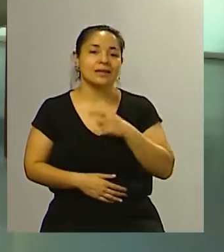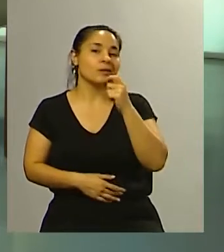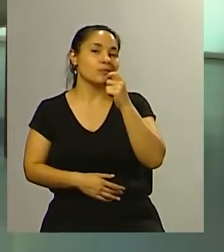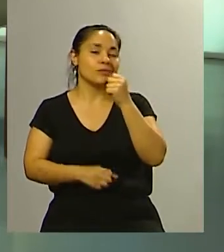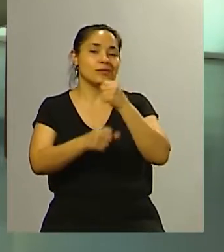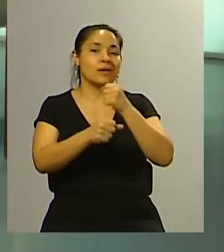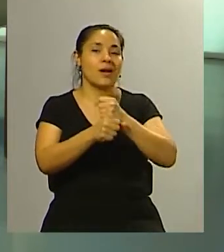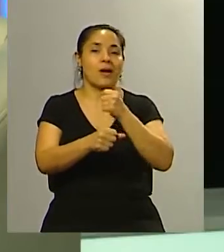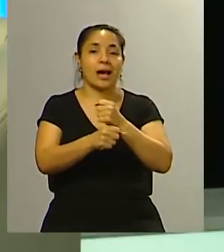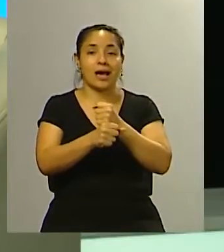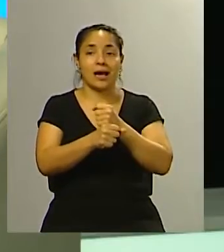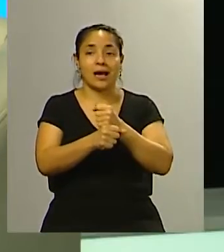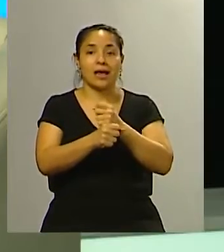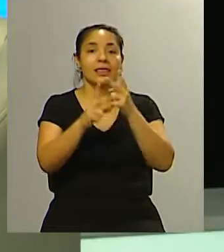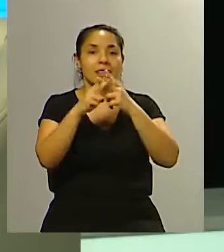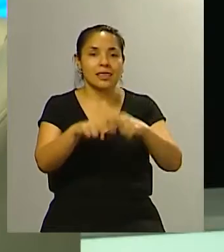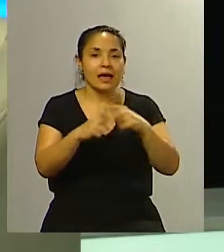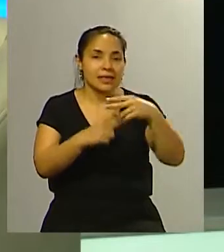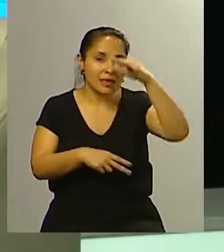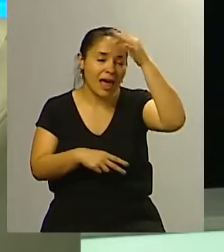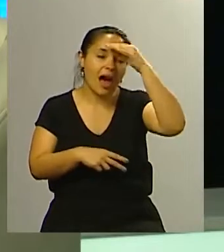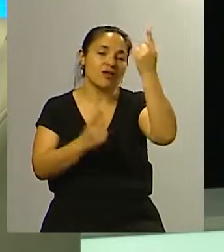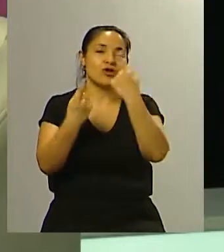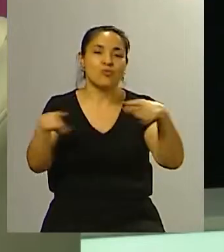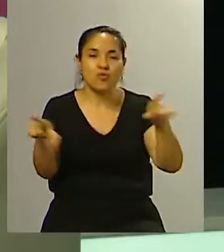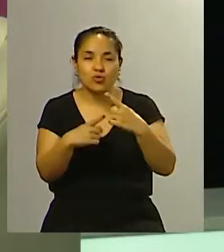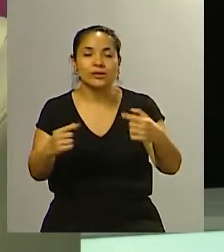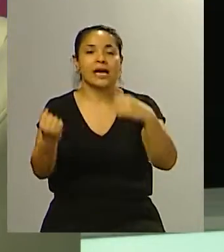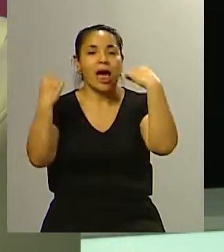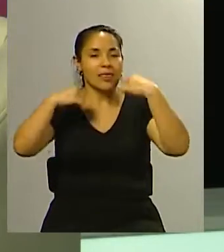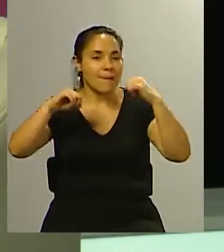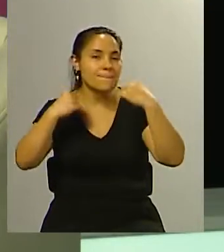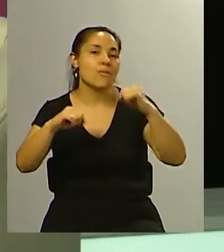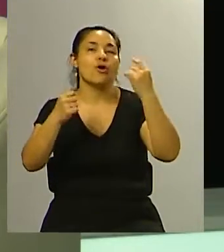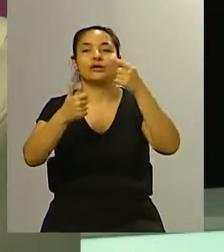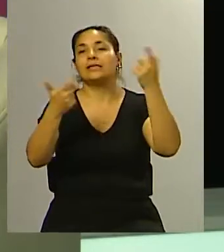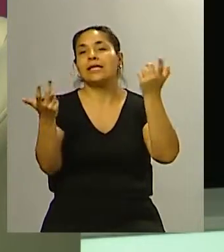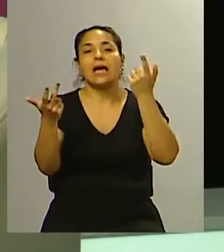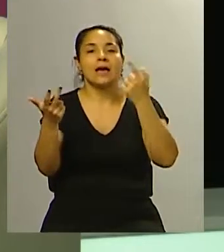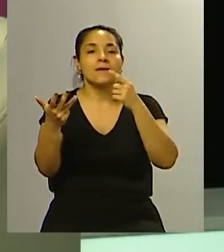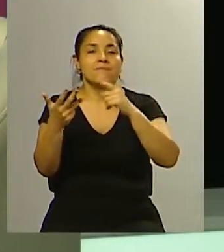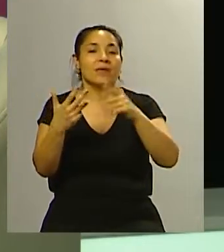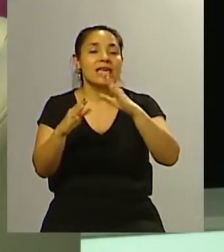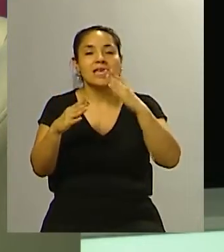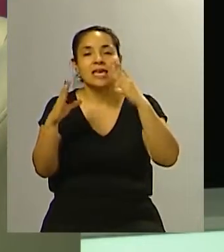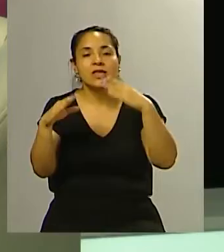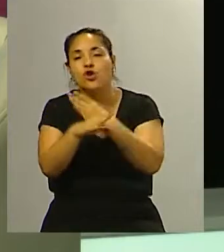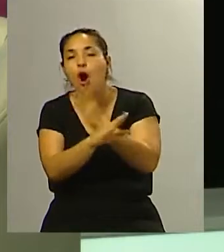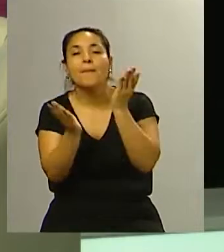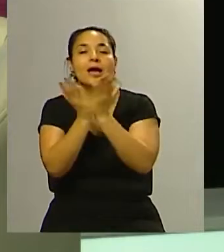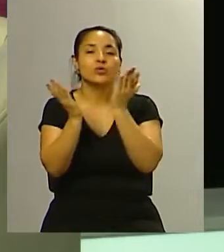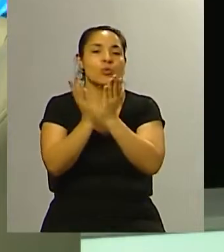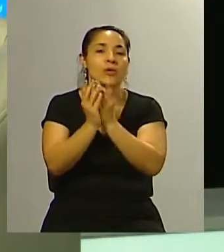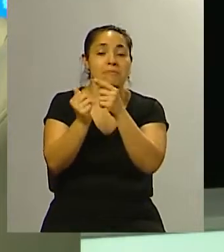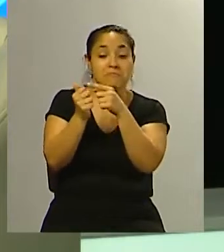trabajar talleres de teatro, de música, la actividad deportiva, la formación en idiomas, y todo eso le da